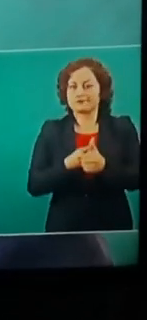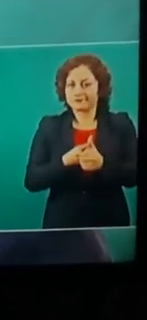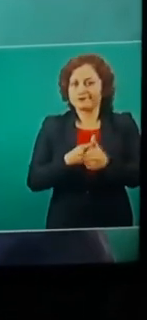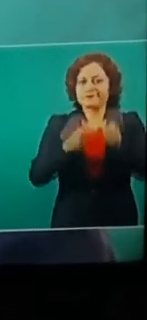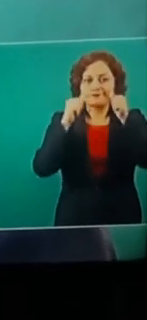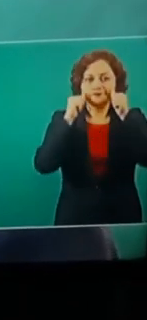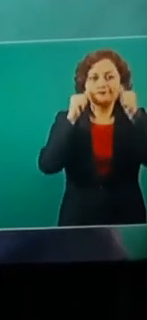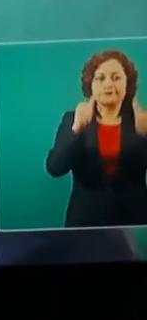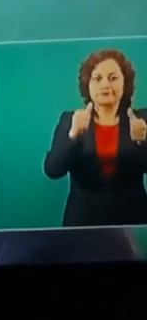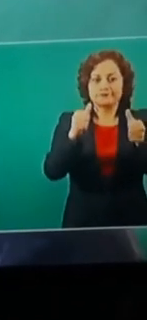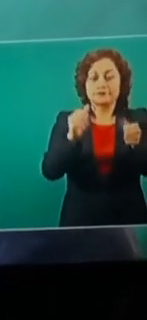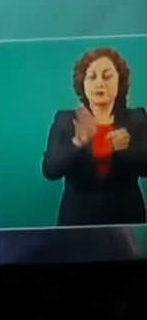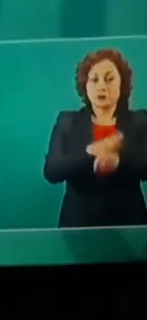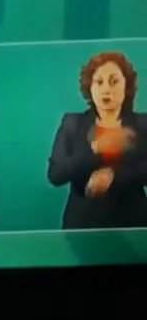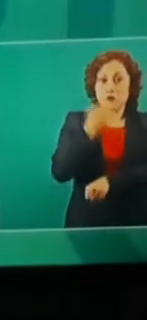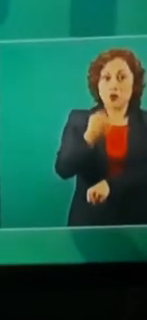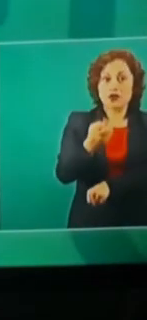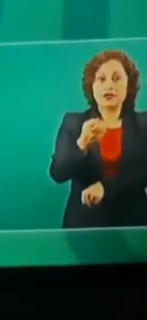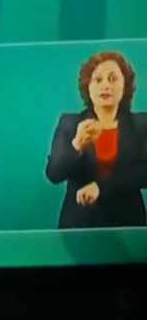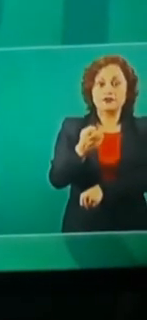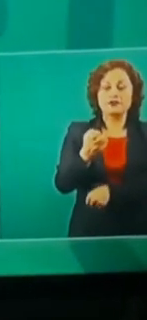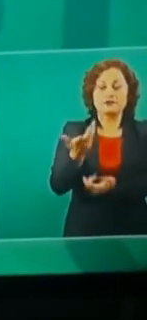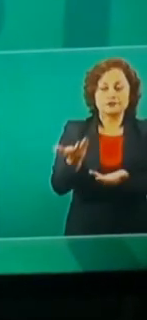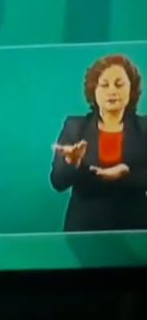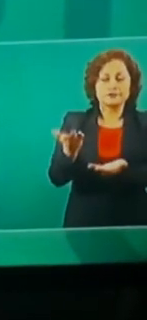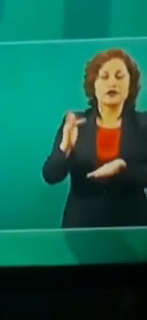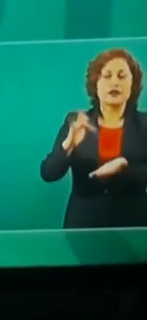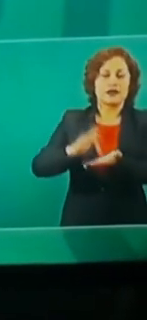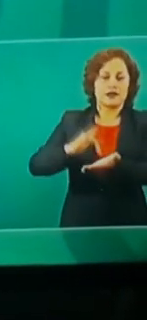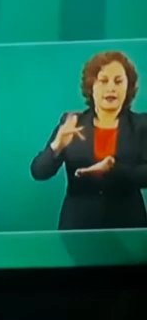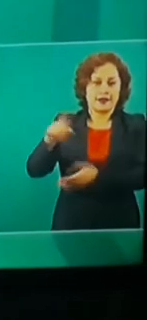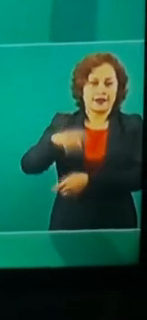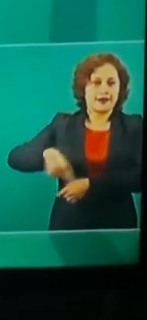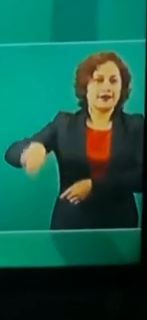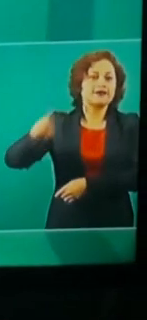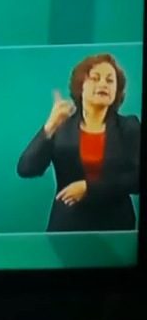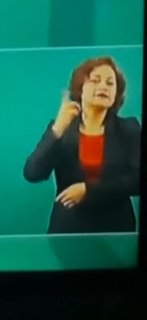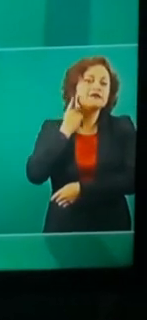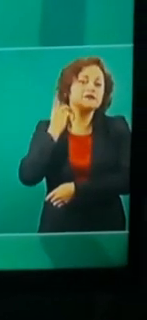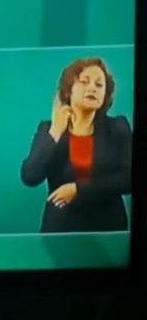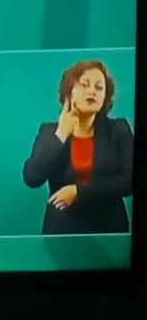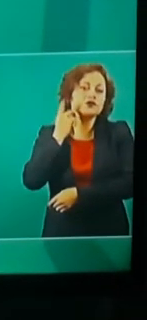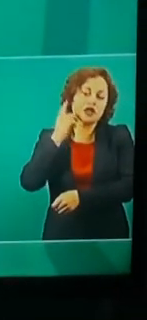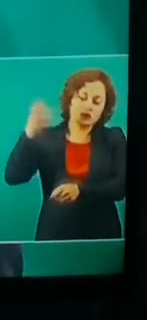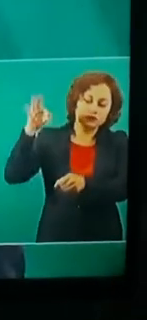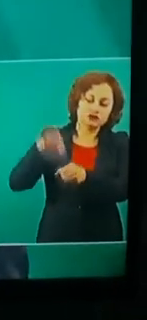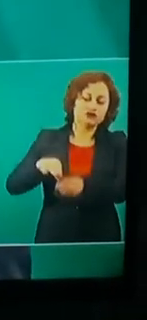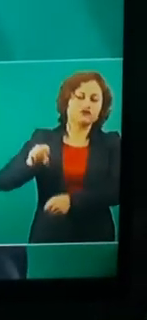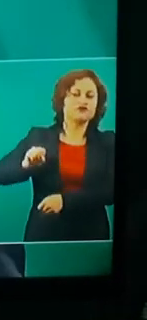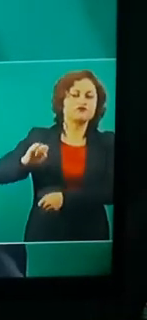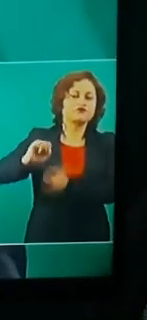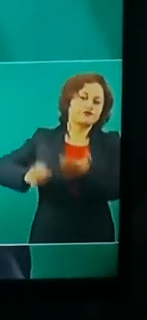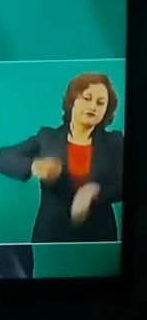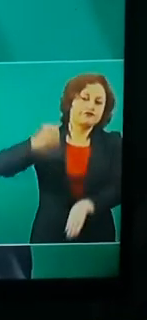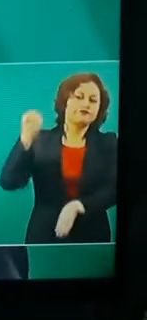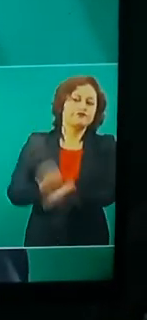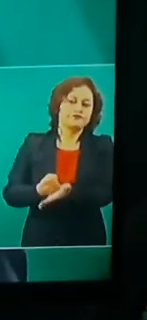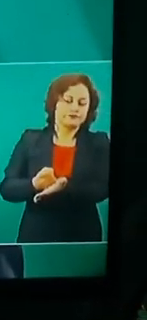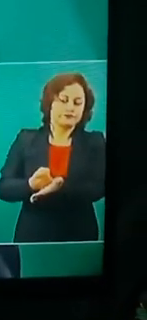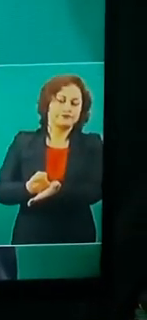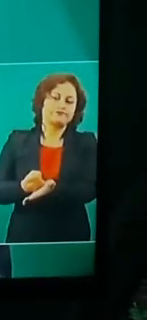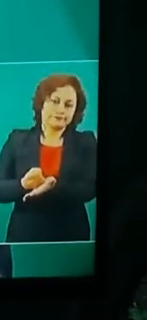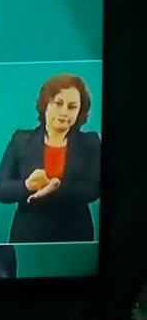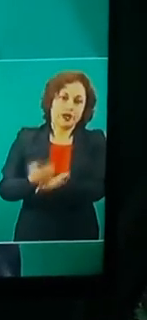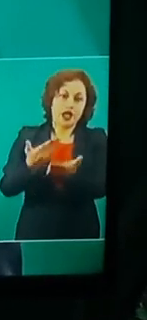los legisladores que votaron por esta reforma. Ahora pasa al Senado